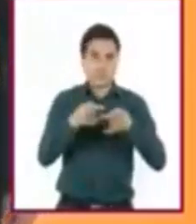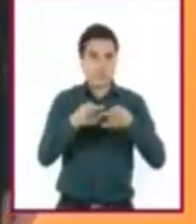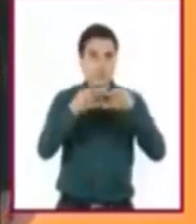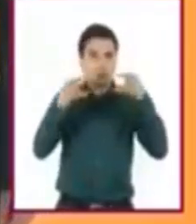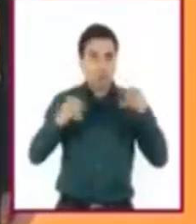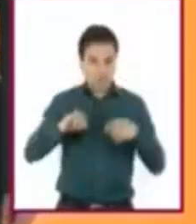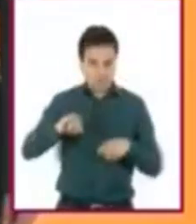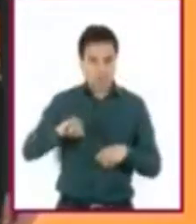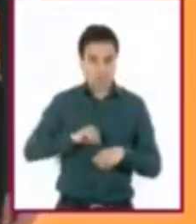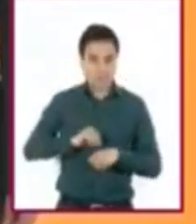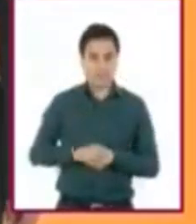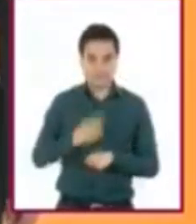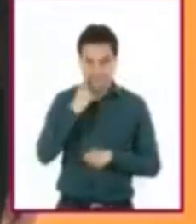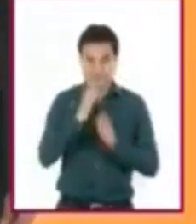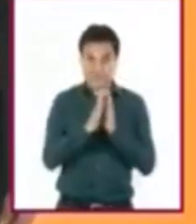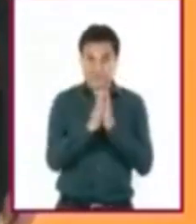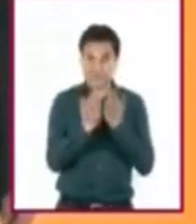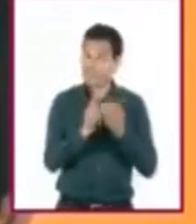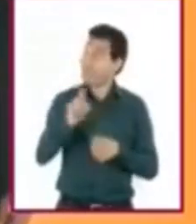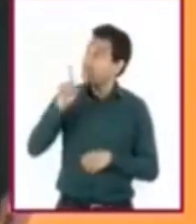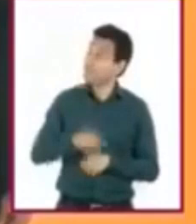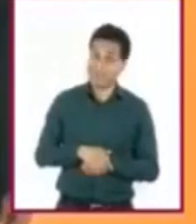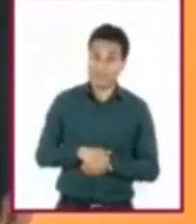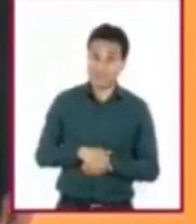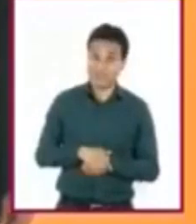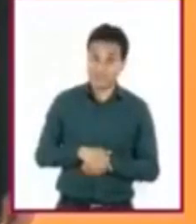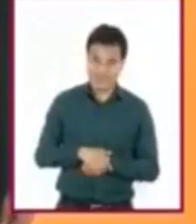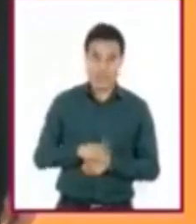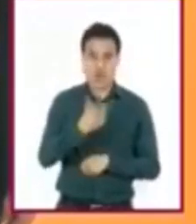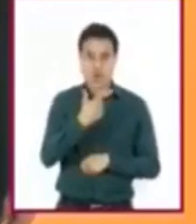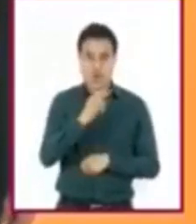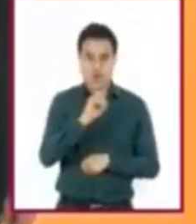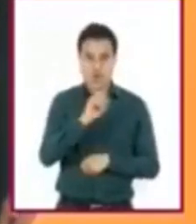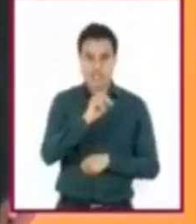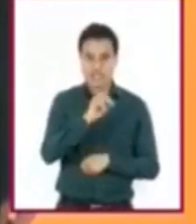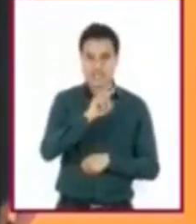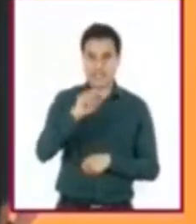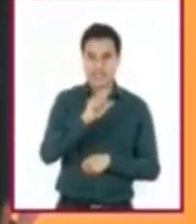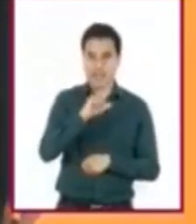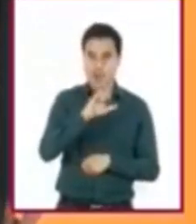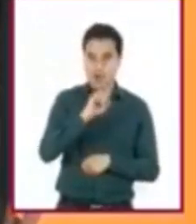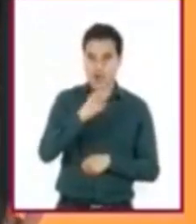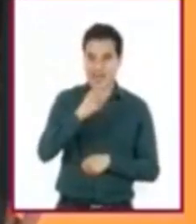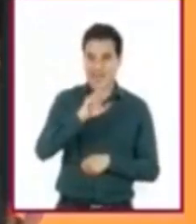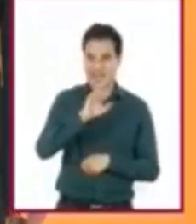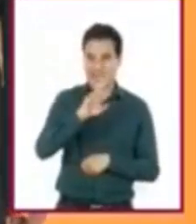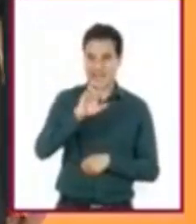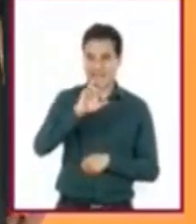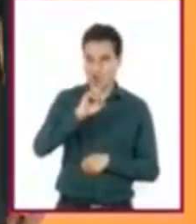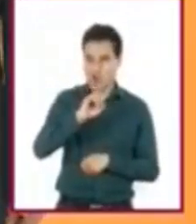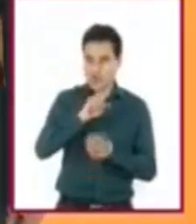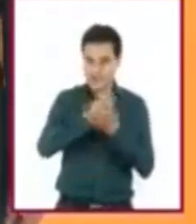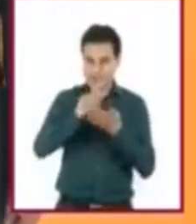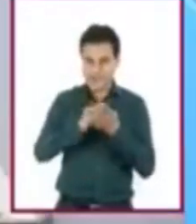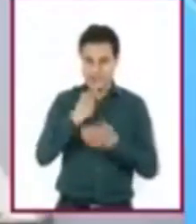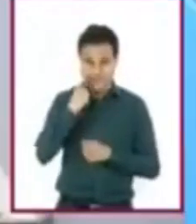Veamos ahora lo que escribió Gonzalo Guerrero en su diario. Recuerden que esto fue escrito hace más de 500